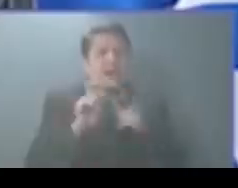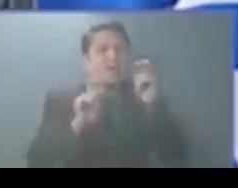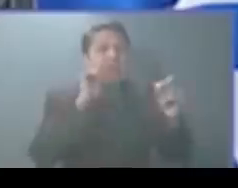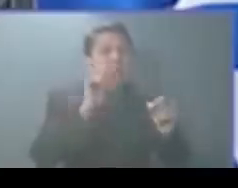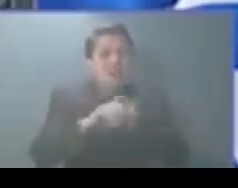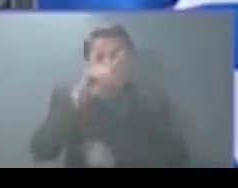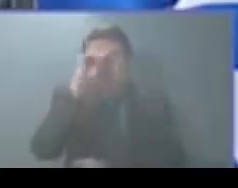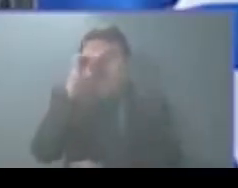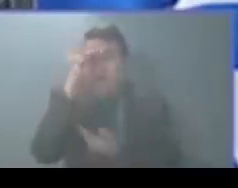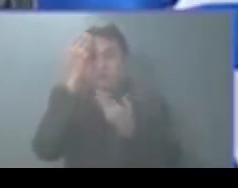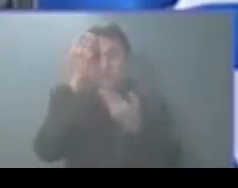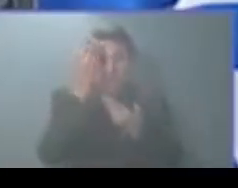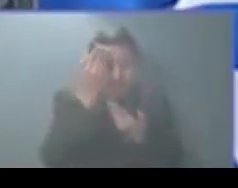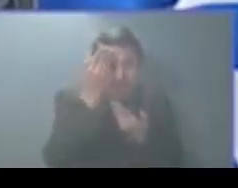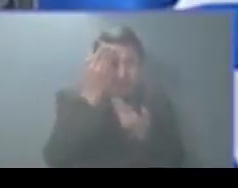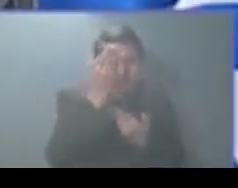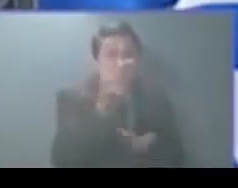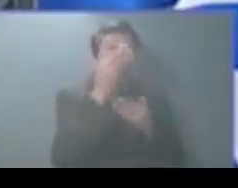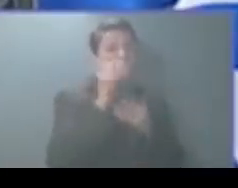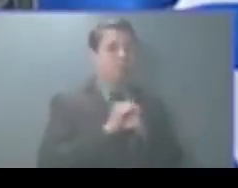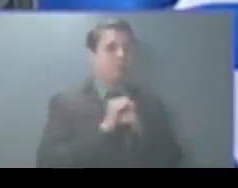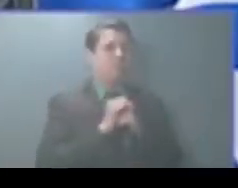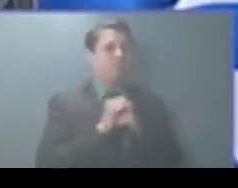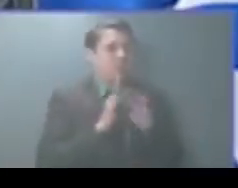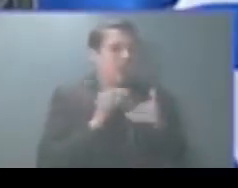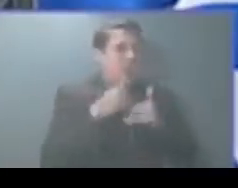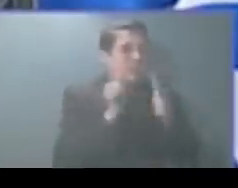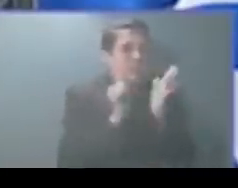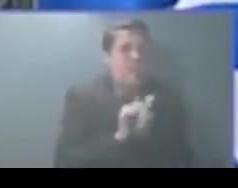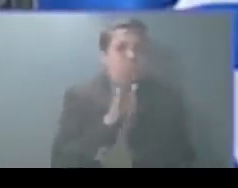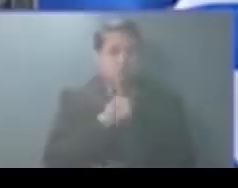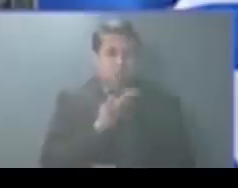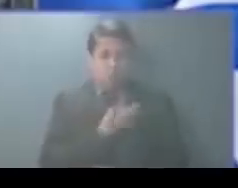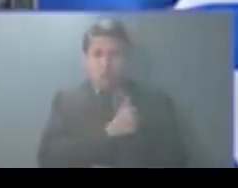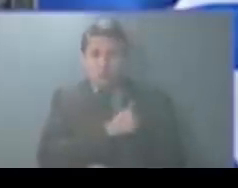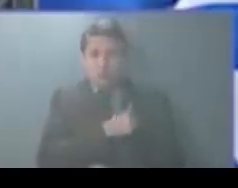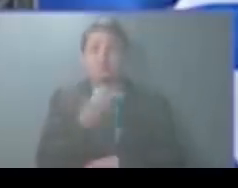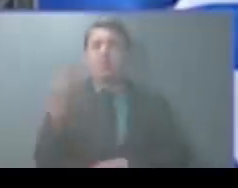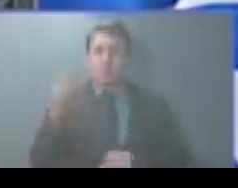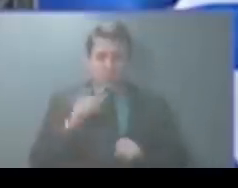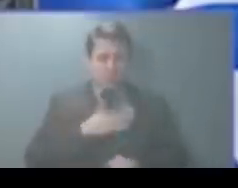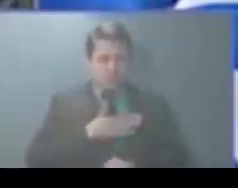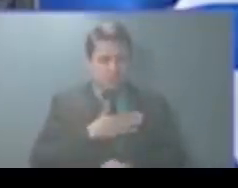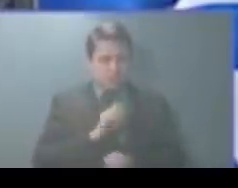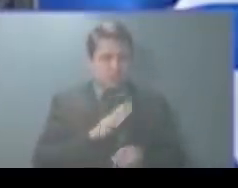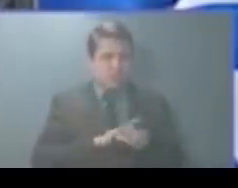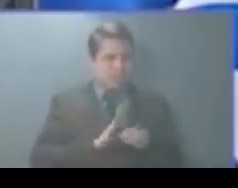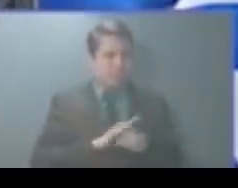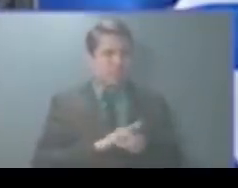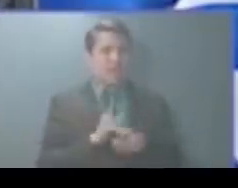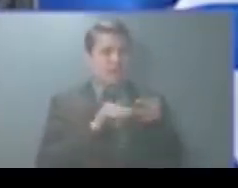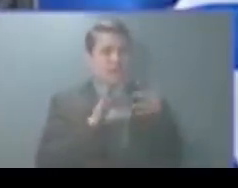disposiciones que para el caso de la Asamblea Legislativa en sus respectivas áreas de competencia adoptase para hacer cumplir